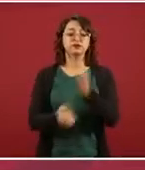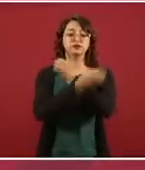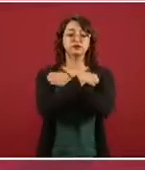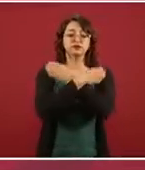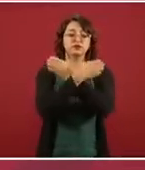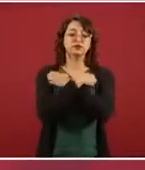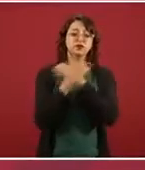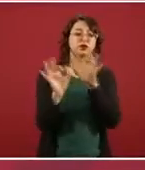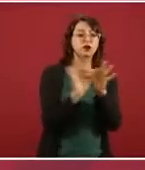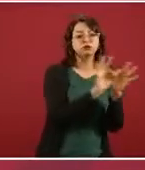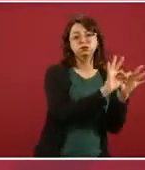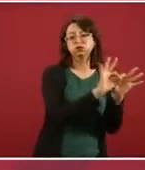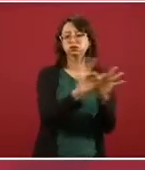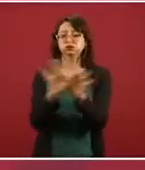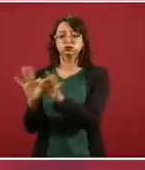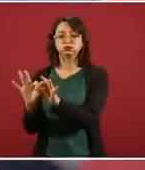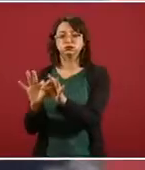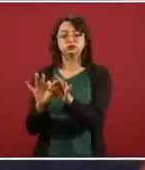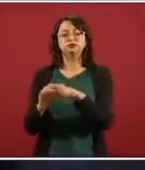educativo.